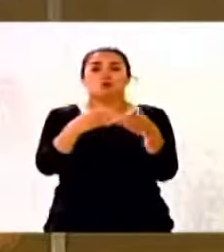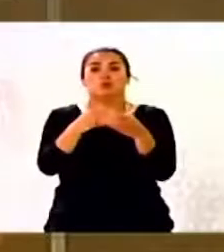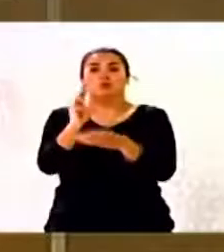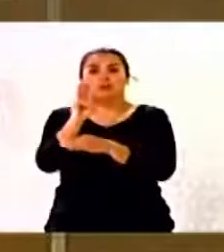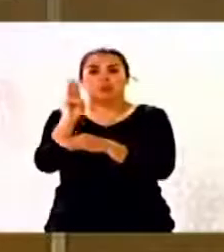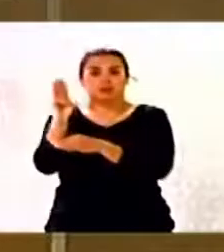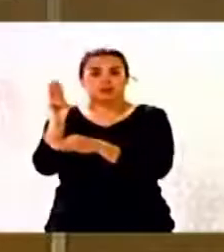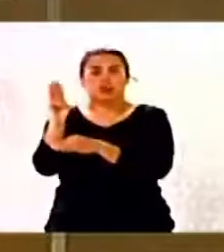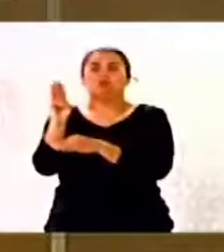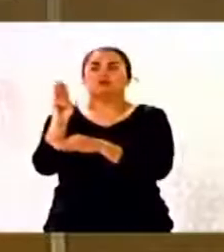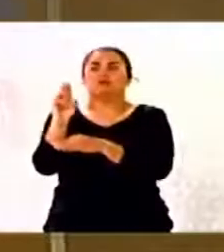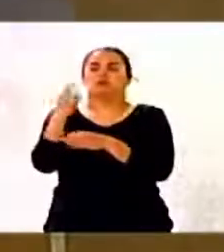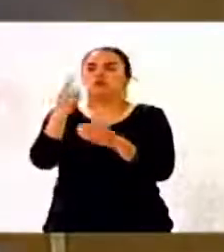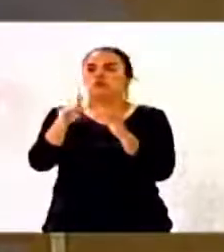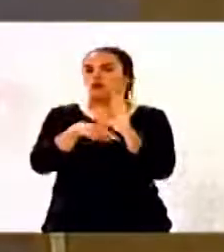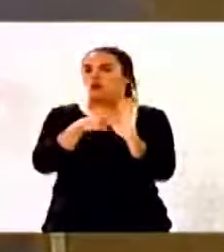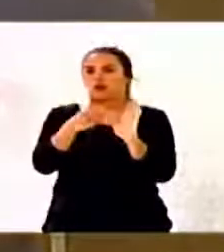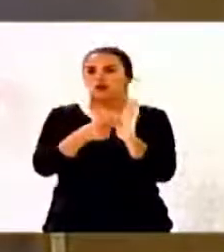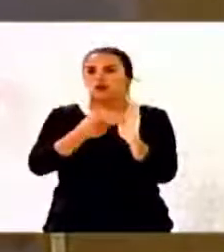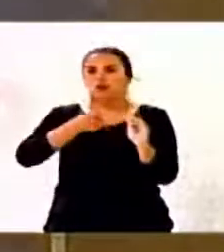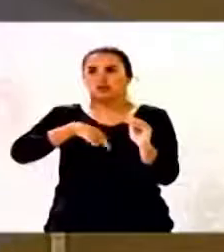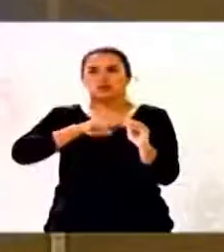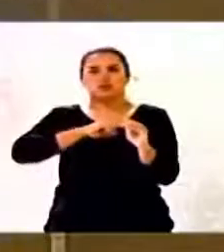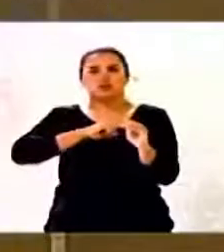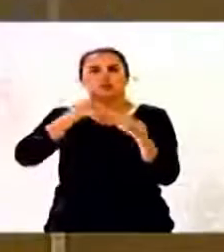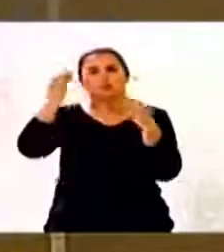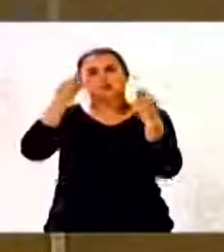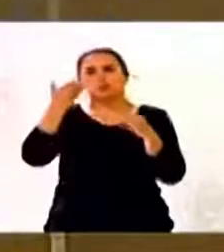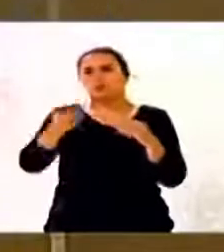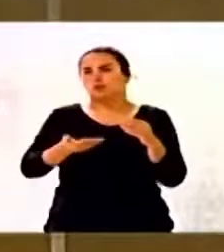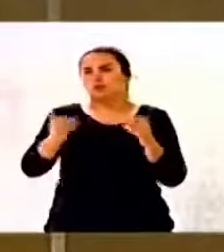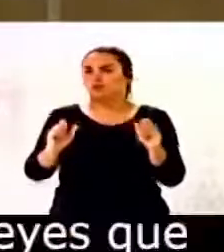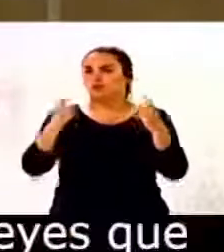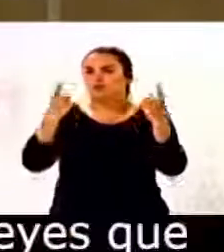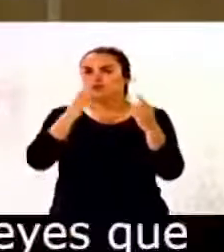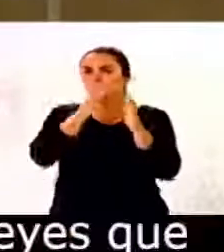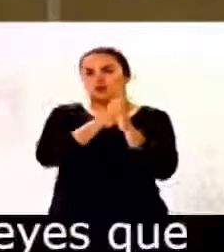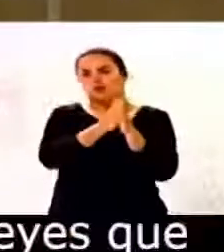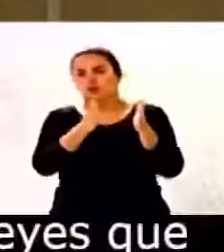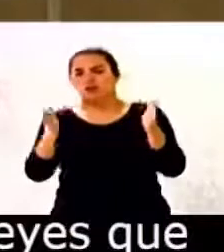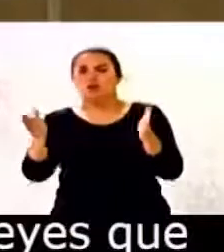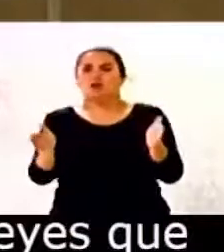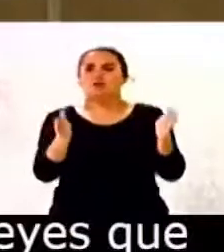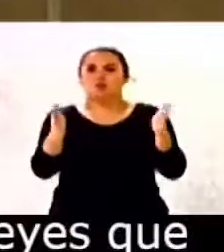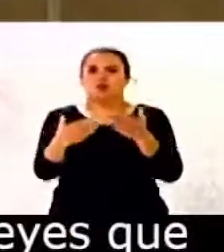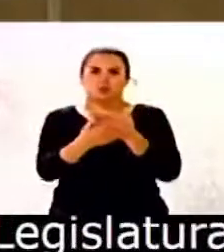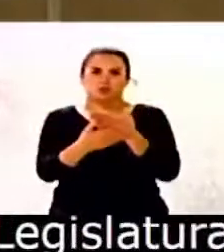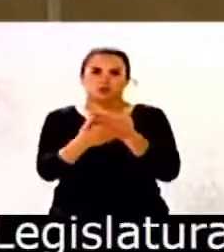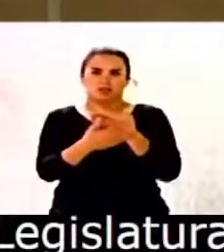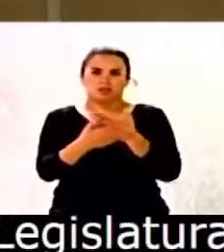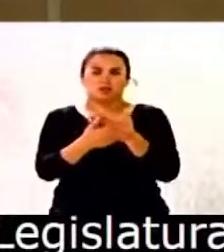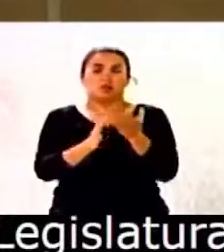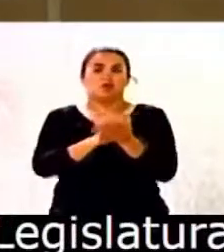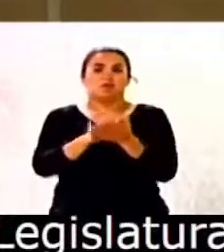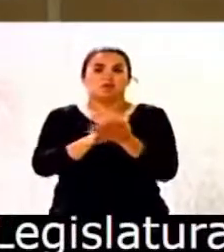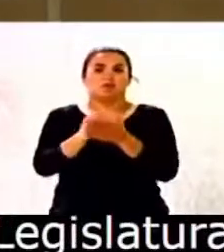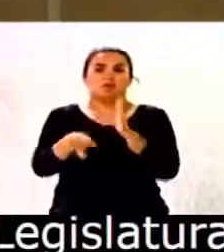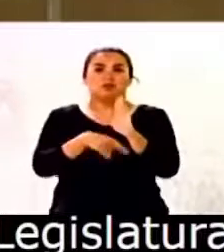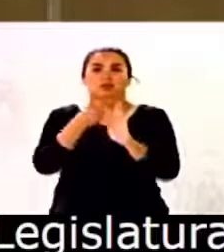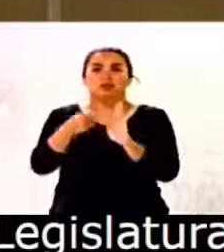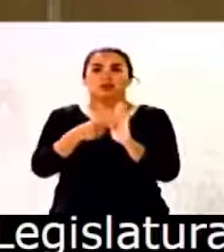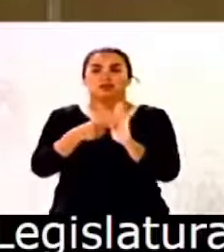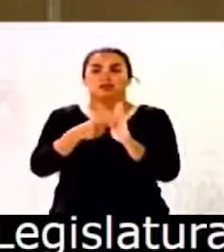las leyes que nosotros entendemos más importantes de lo que va de legislatura. Estamos hablando de la Ley de Reto Demográfico